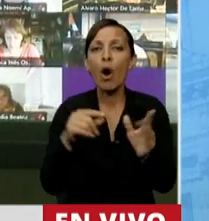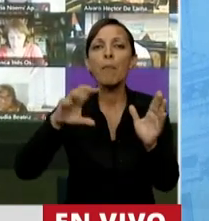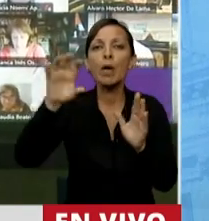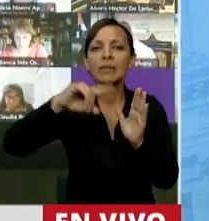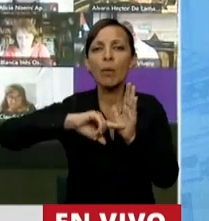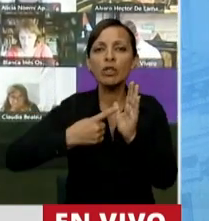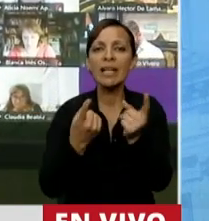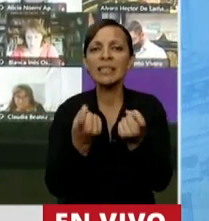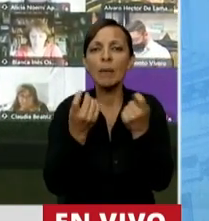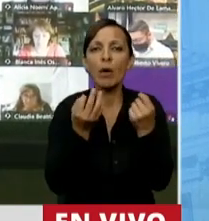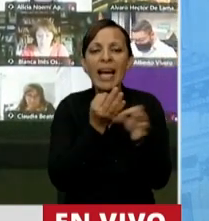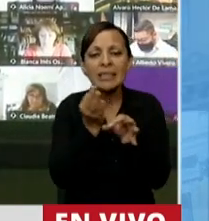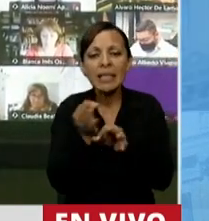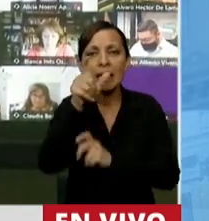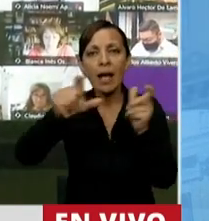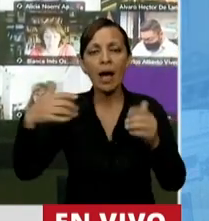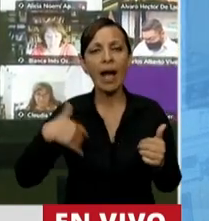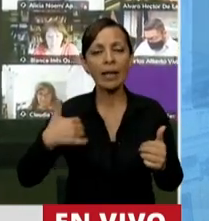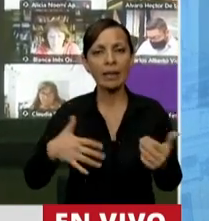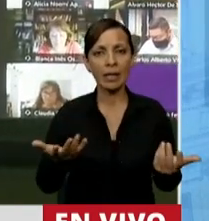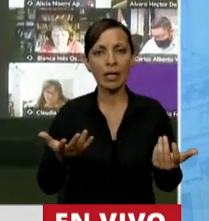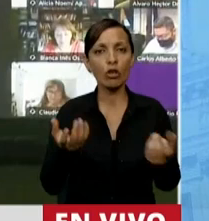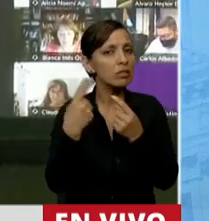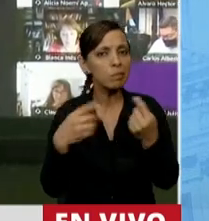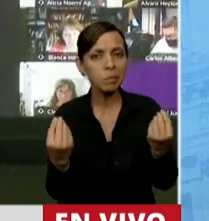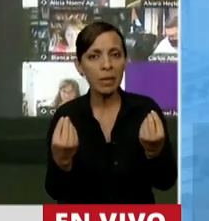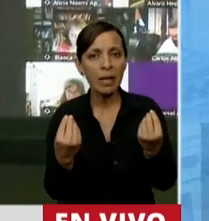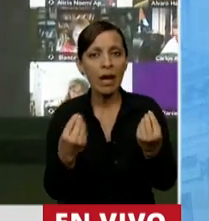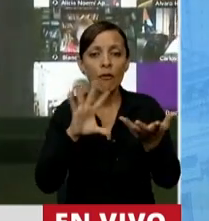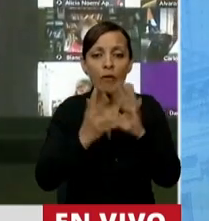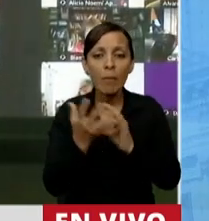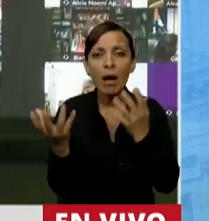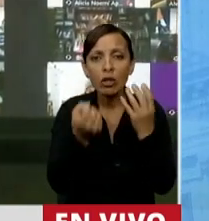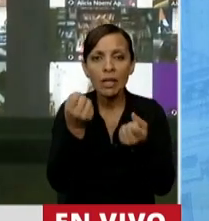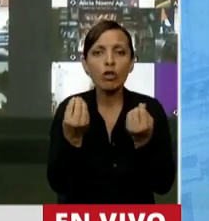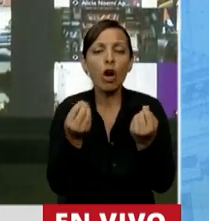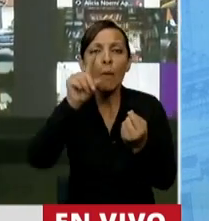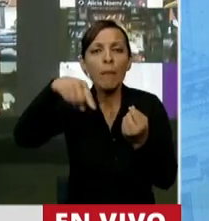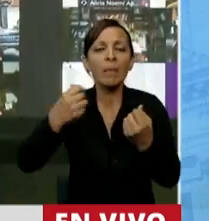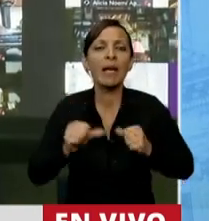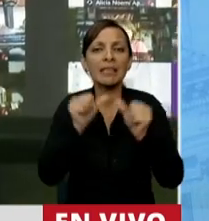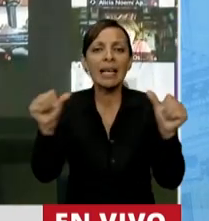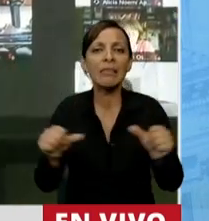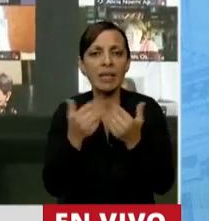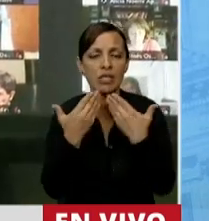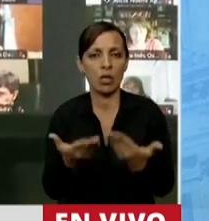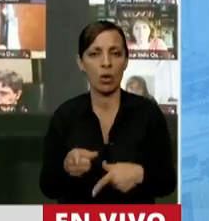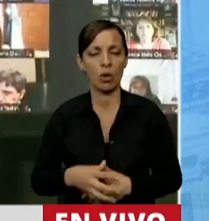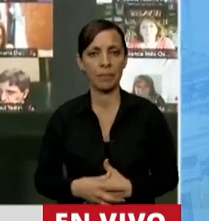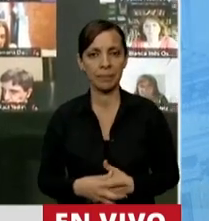que necesitamos es enseñar a los argentinos que las cosas se consiguen con mérito, con esfuerzo, con trabajo, con